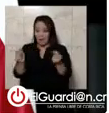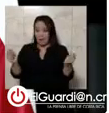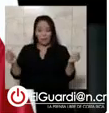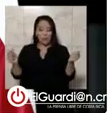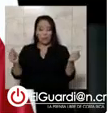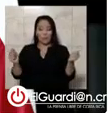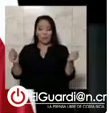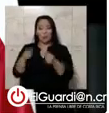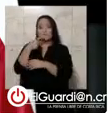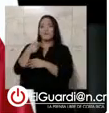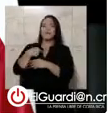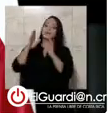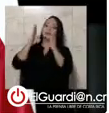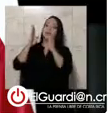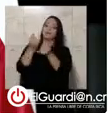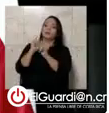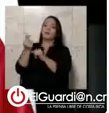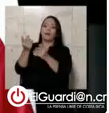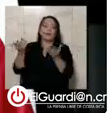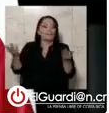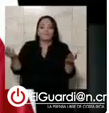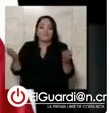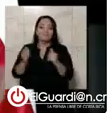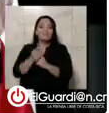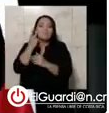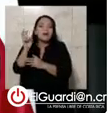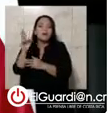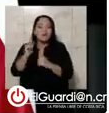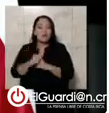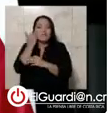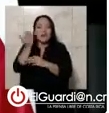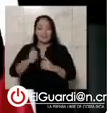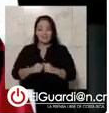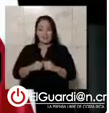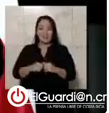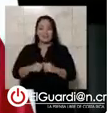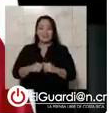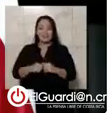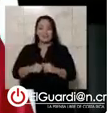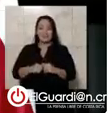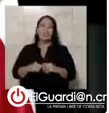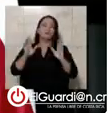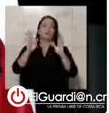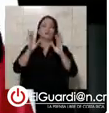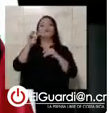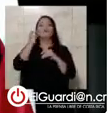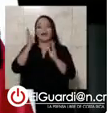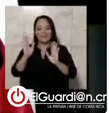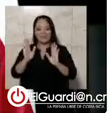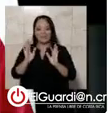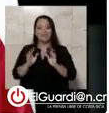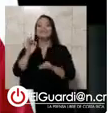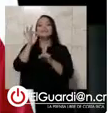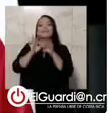Entonces usted me dice, entrémosle aunque no haya plata. Vea, don Rodrigo, es muy fácil. Nosotros, no es muy fácil, es